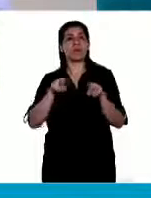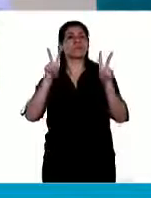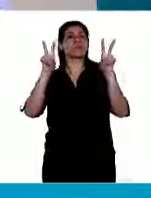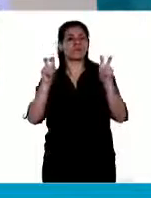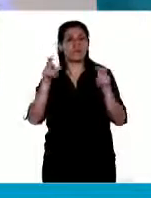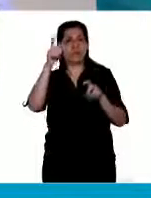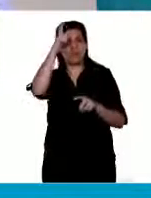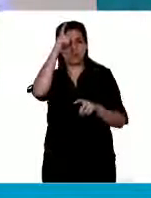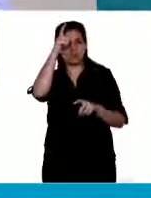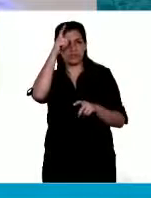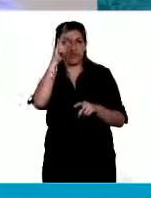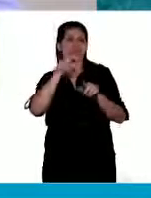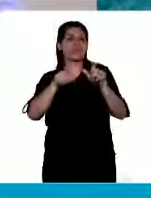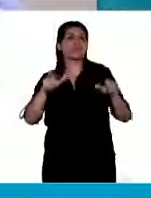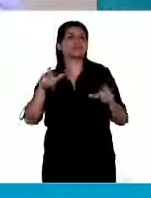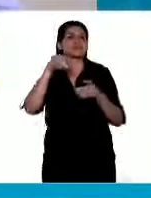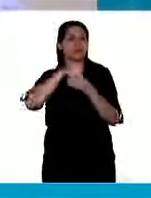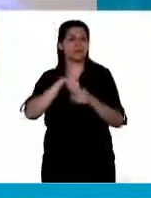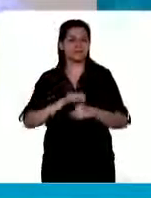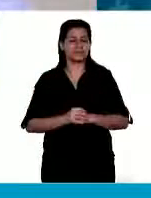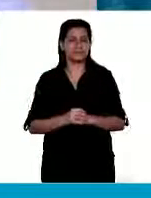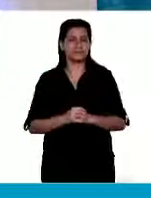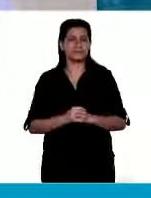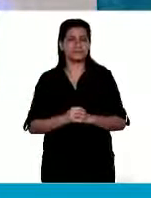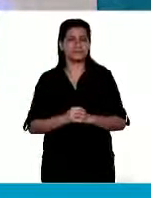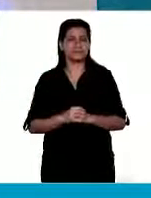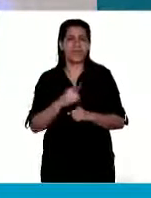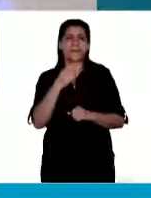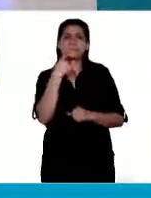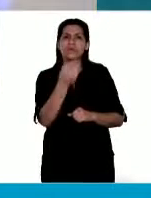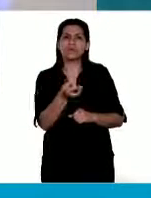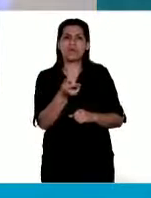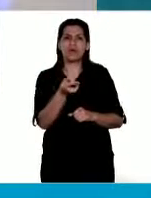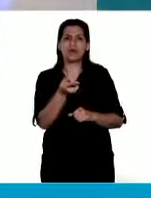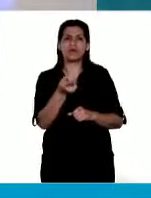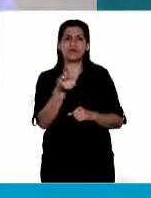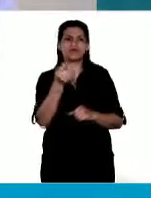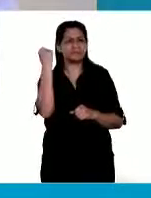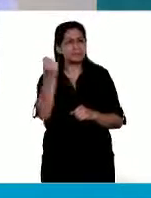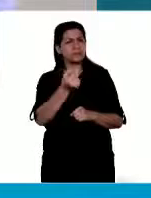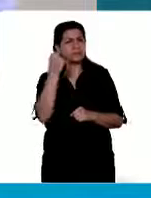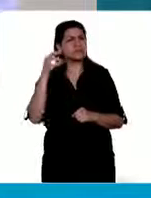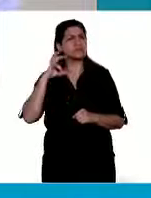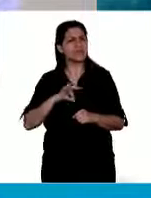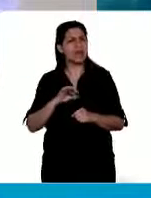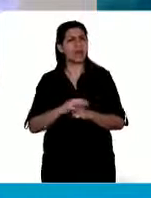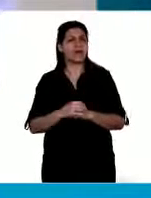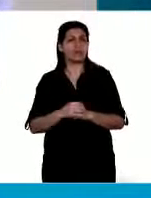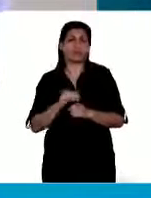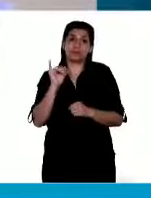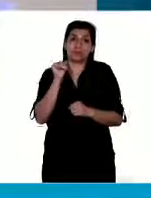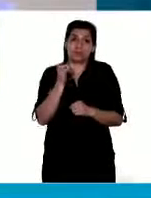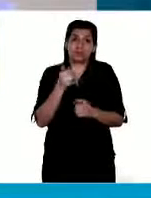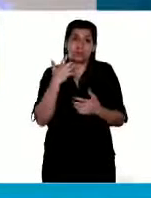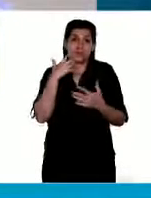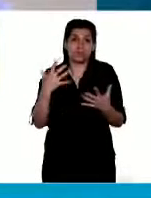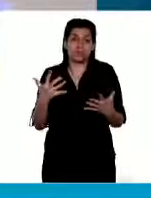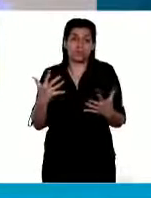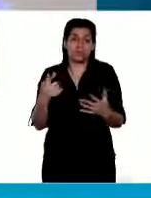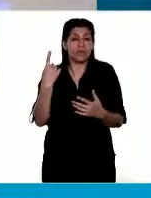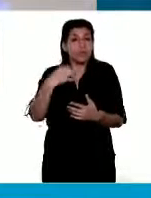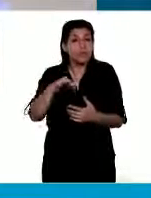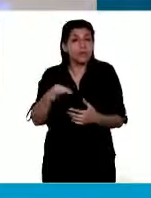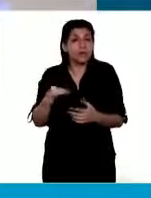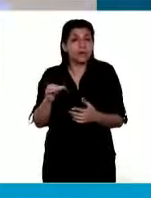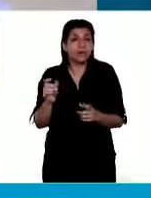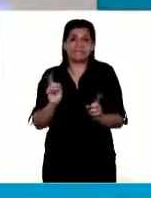presidente. Hay que preguntarse, para ellos, ¿es central el salario? Sí, claro, pero no es lo único. Las